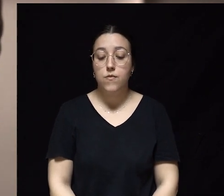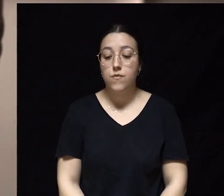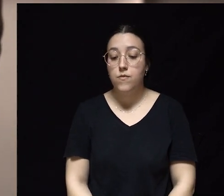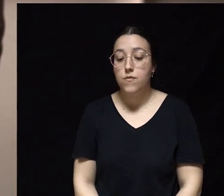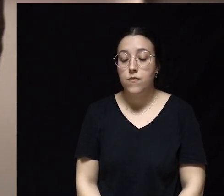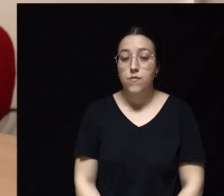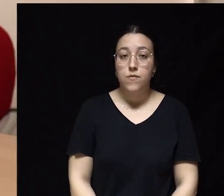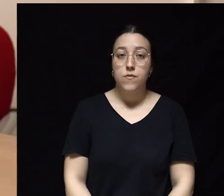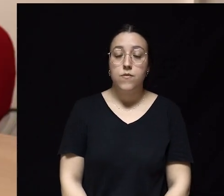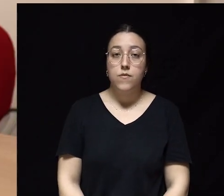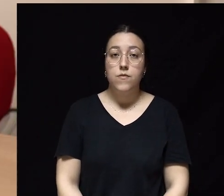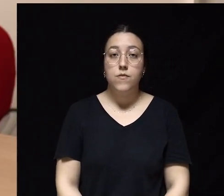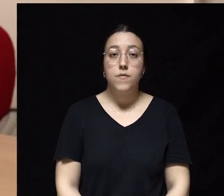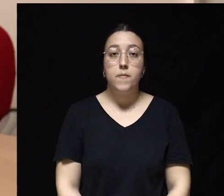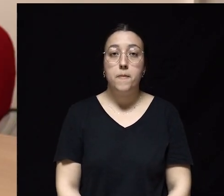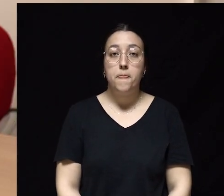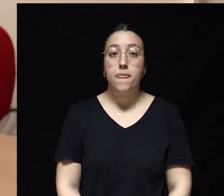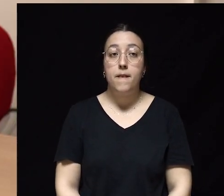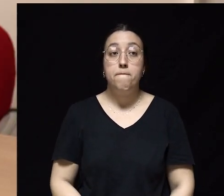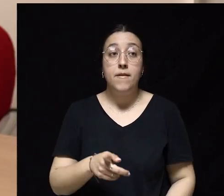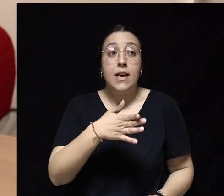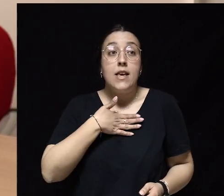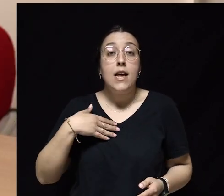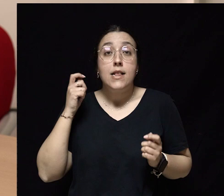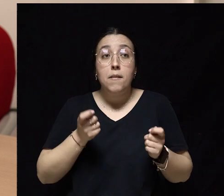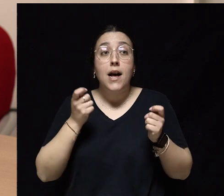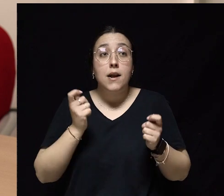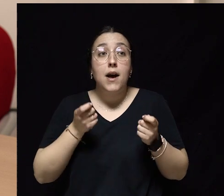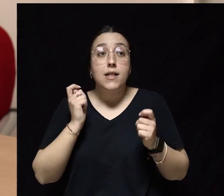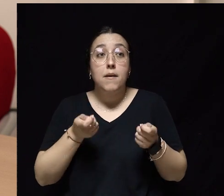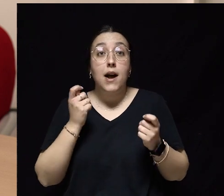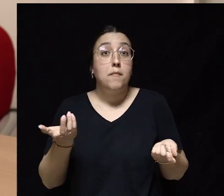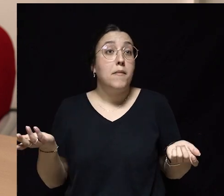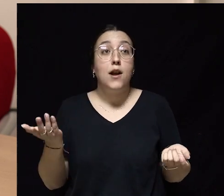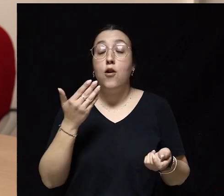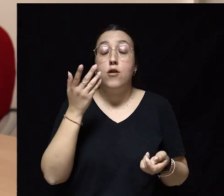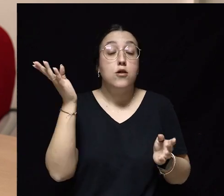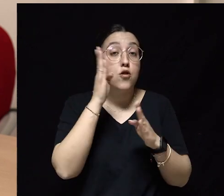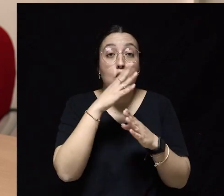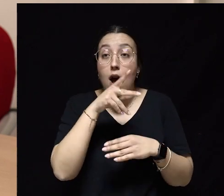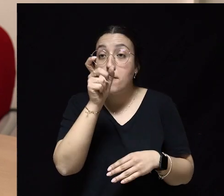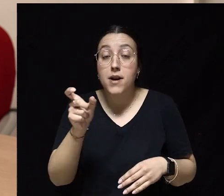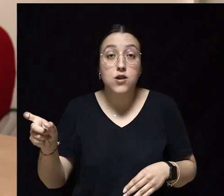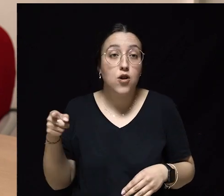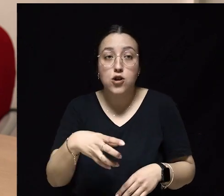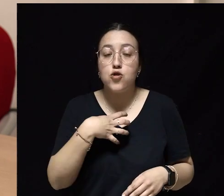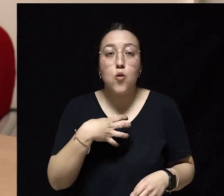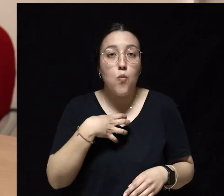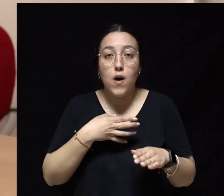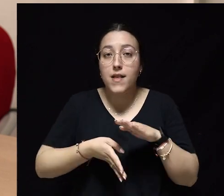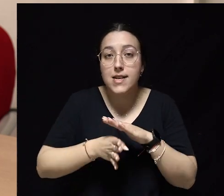muchas necesidades educativas especiales. Y aunque trabajemos por